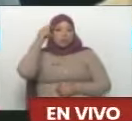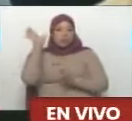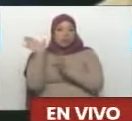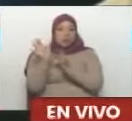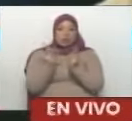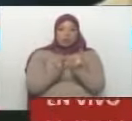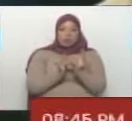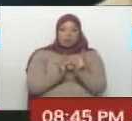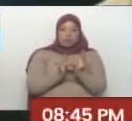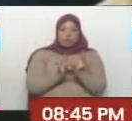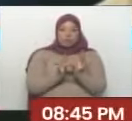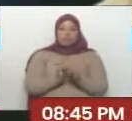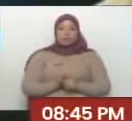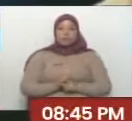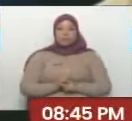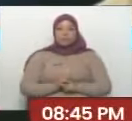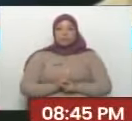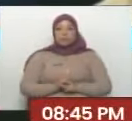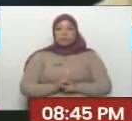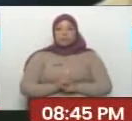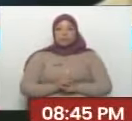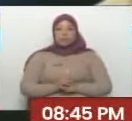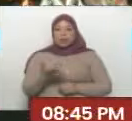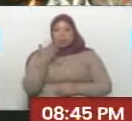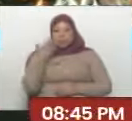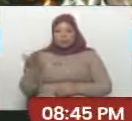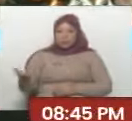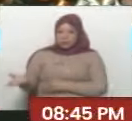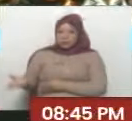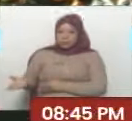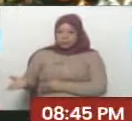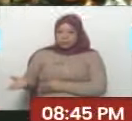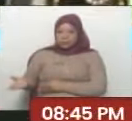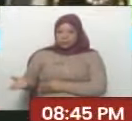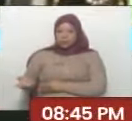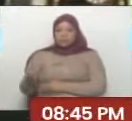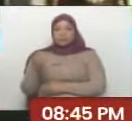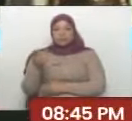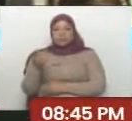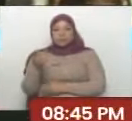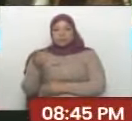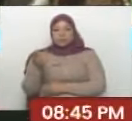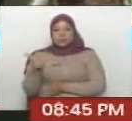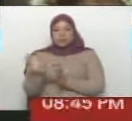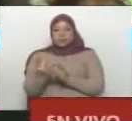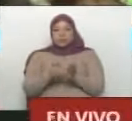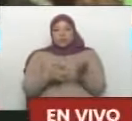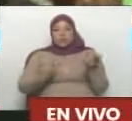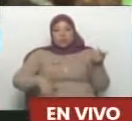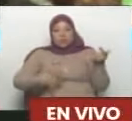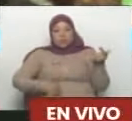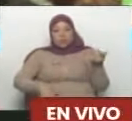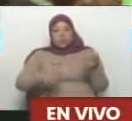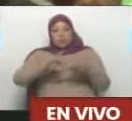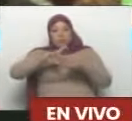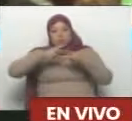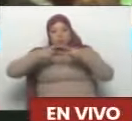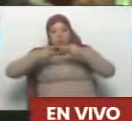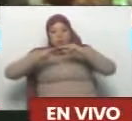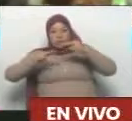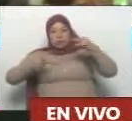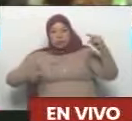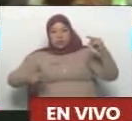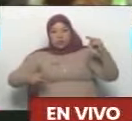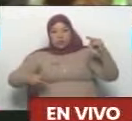abril. Y el proponente está aquí, con la genética, con el ADN del cantor de la